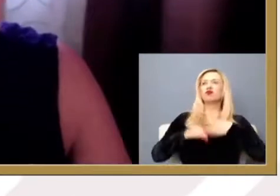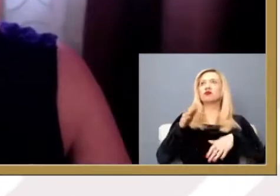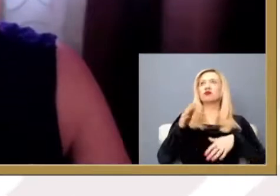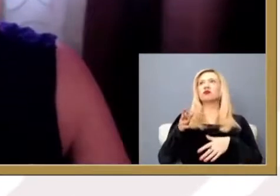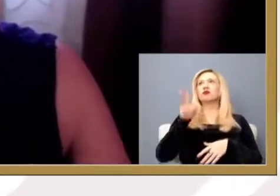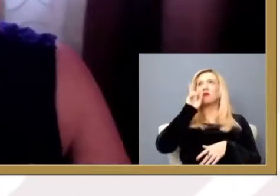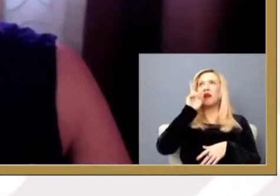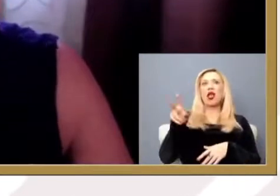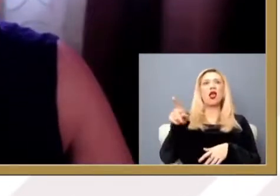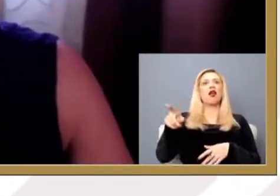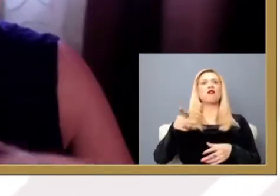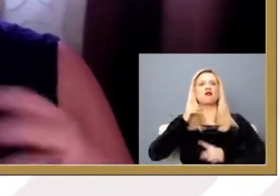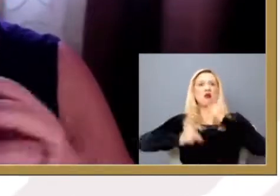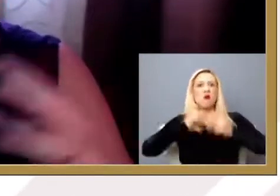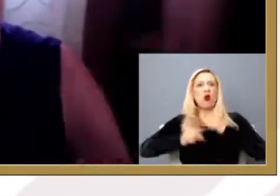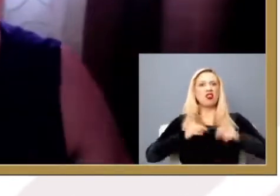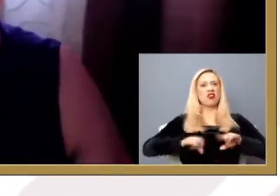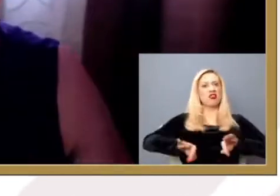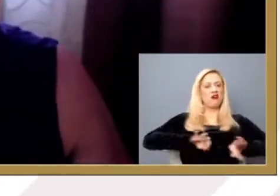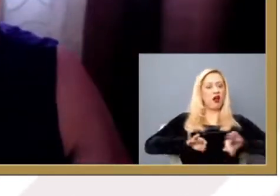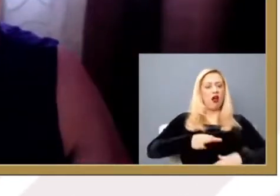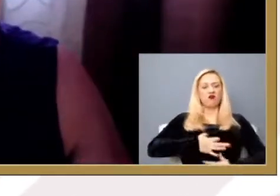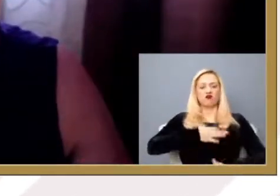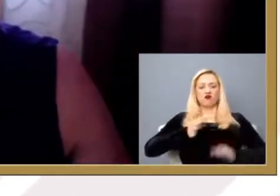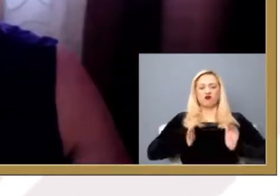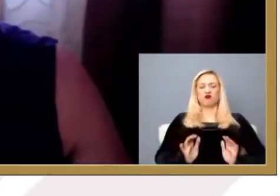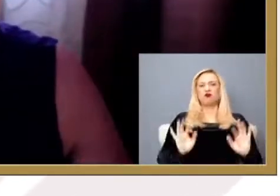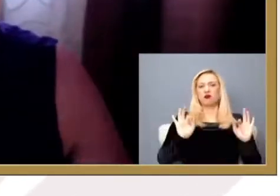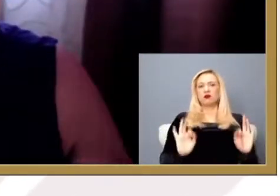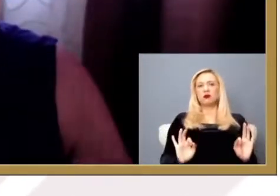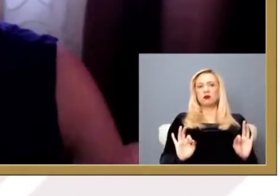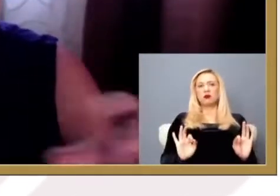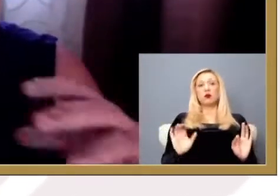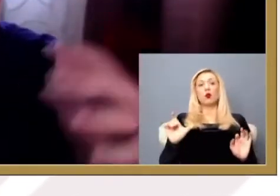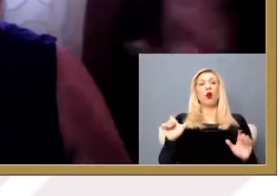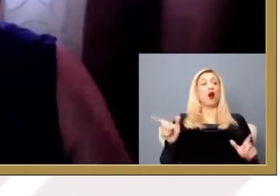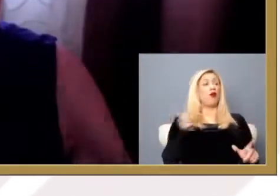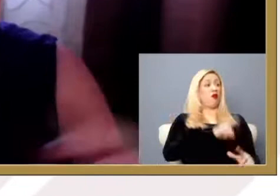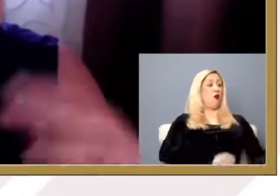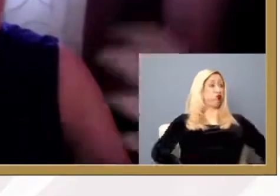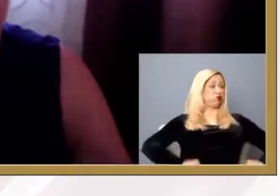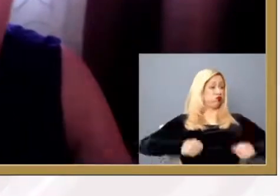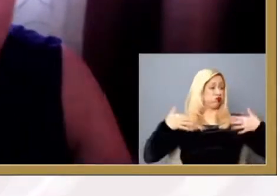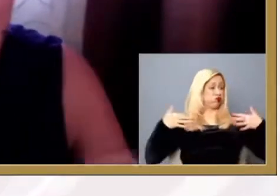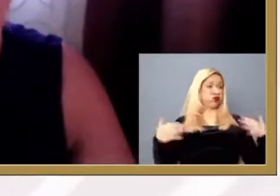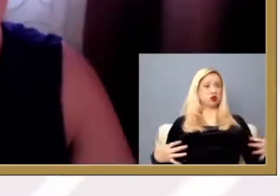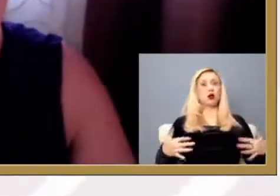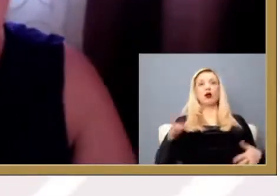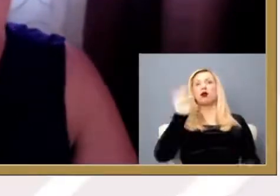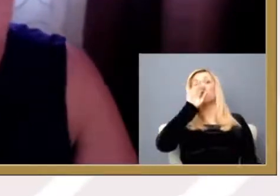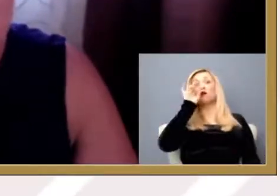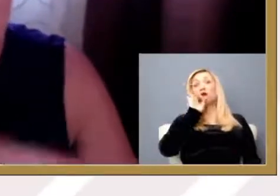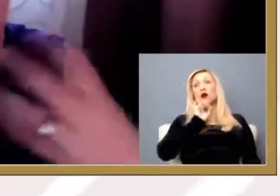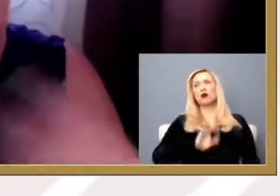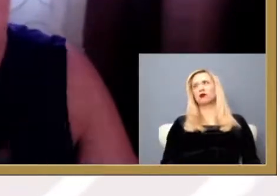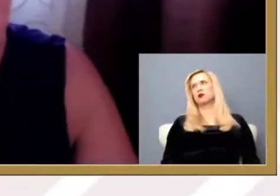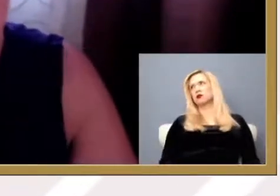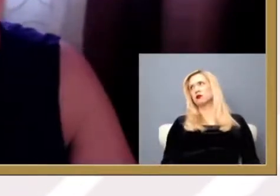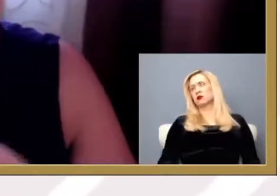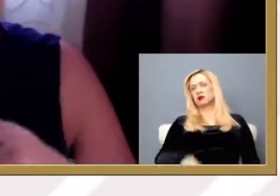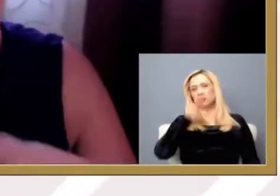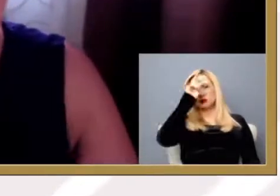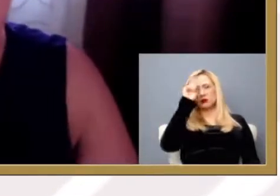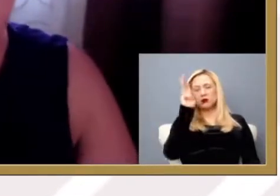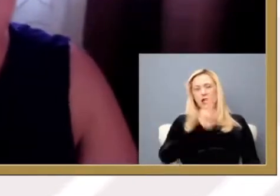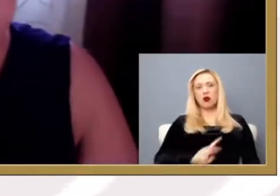produce actualmente, ¿no? Y si te alejas de esas corporalidades, más si eres mujer, bueno, ya te alejaste, pero además, o sea, con